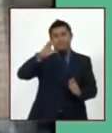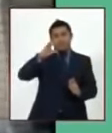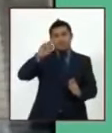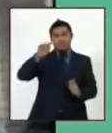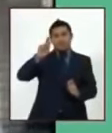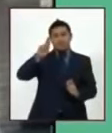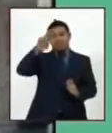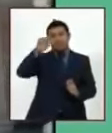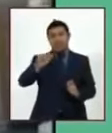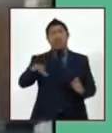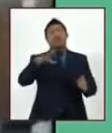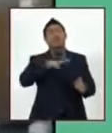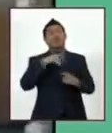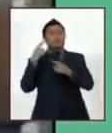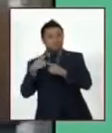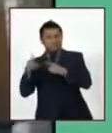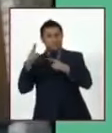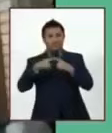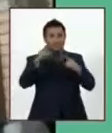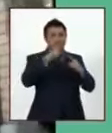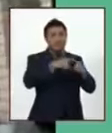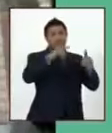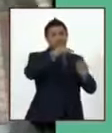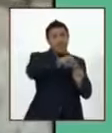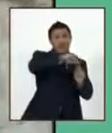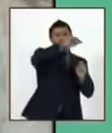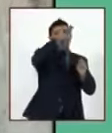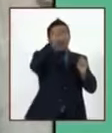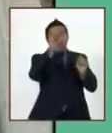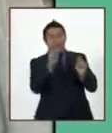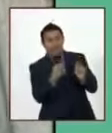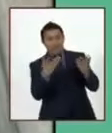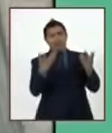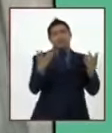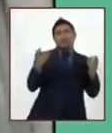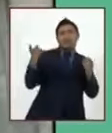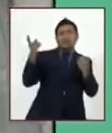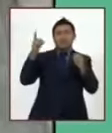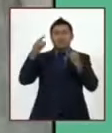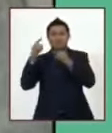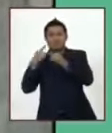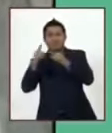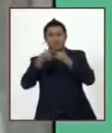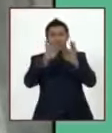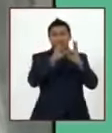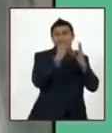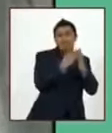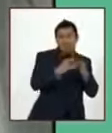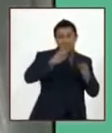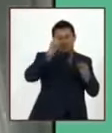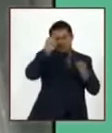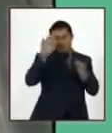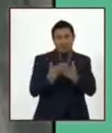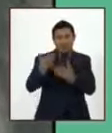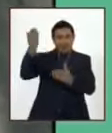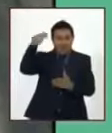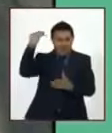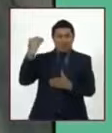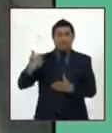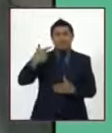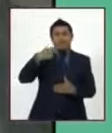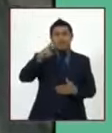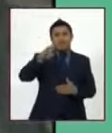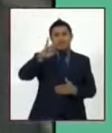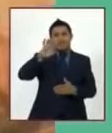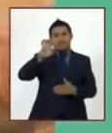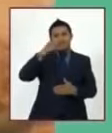los arcos, con las pilastras que recuerdan al mundo griego y romano. Y en el caso de la